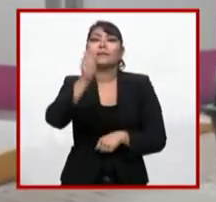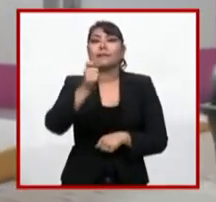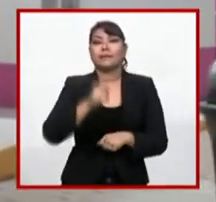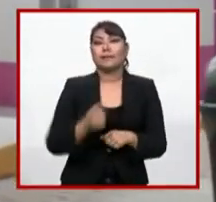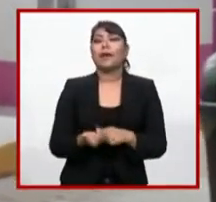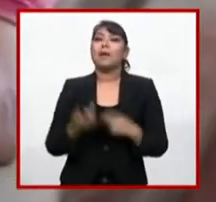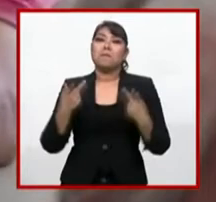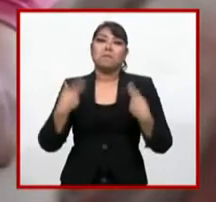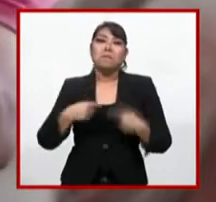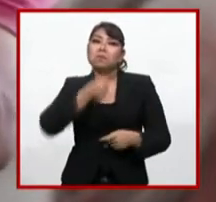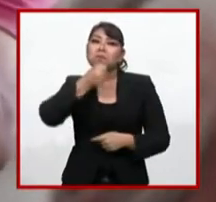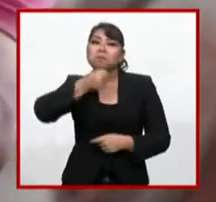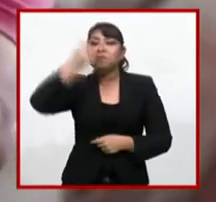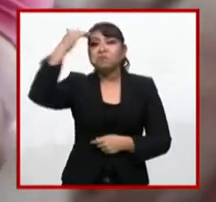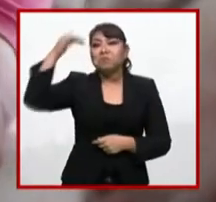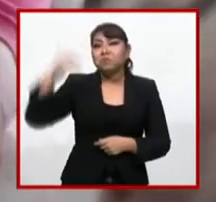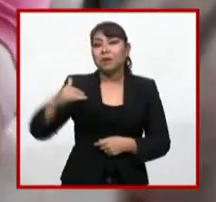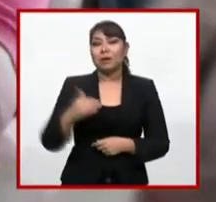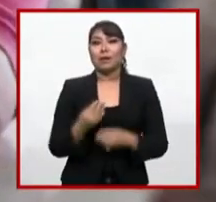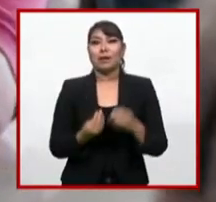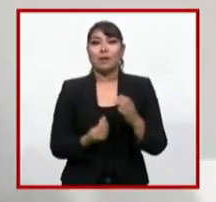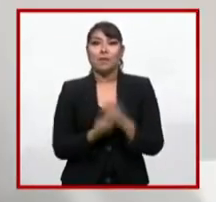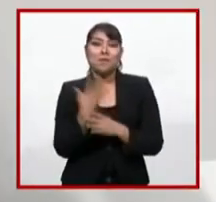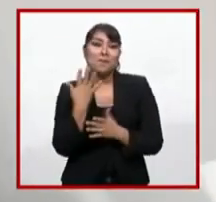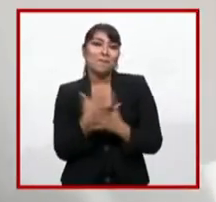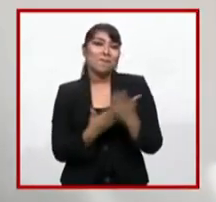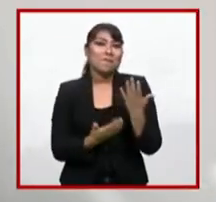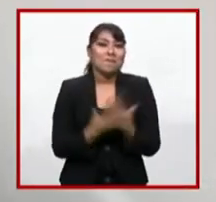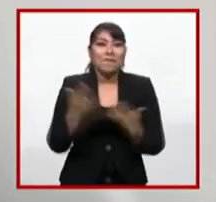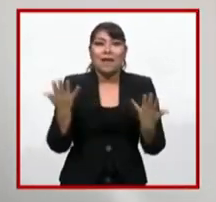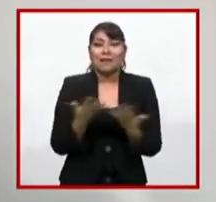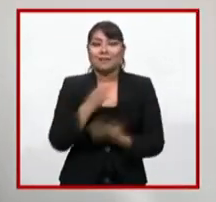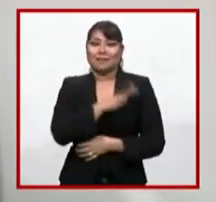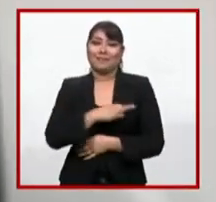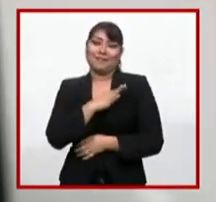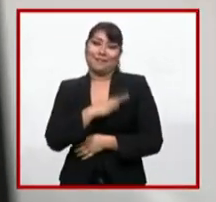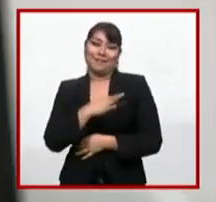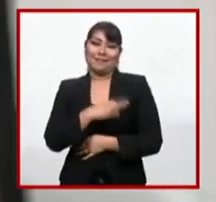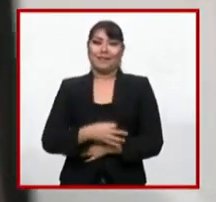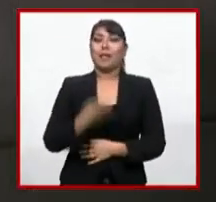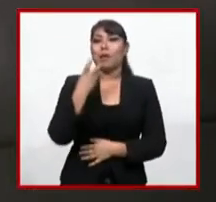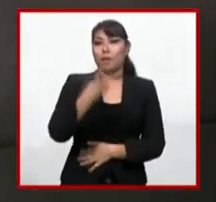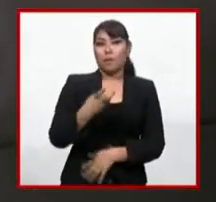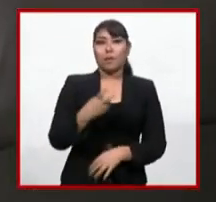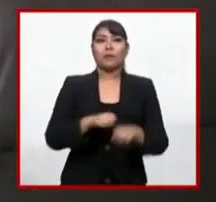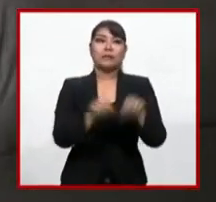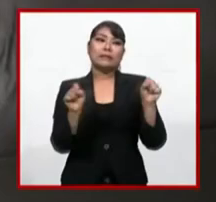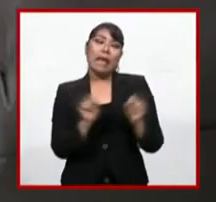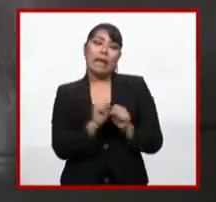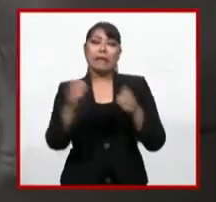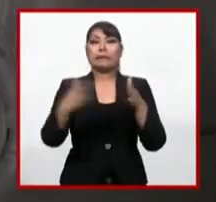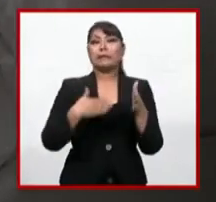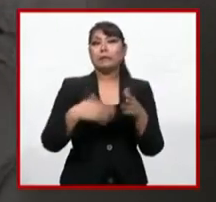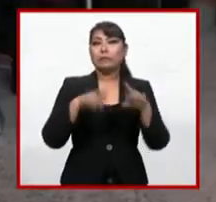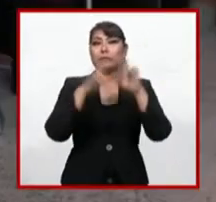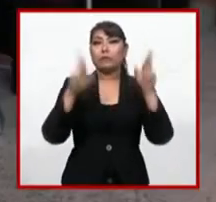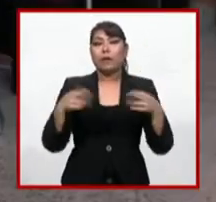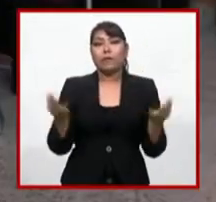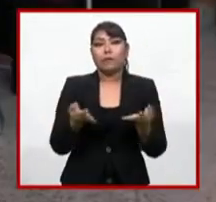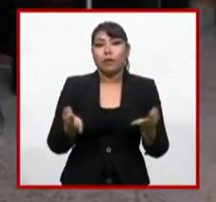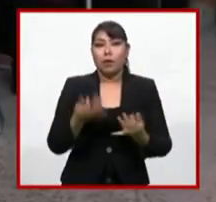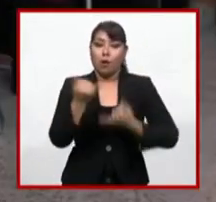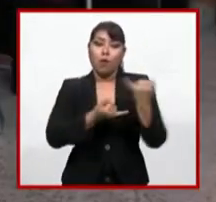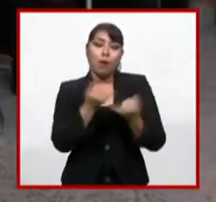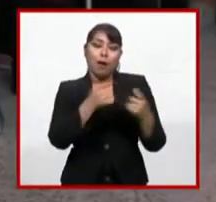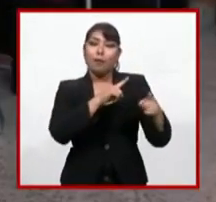un segundo hogar. Les damos una nueva esperanza y un motivo de felicidad. Por eso las equipamos con salas, estufas, refrigeradores, juegos